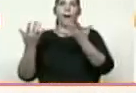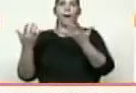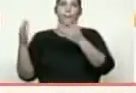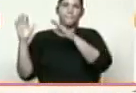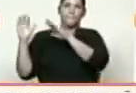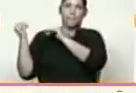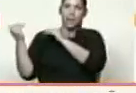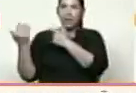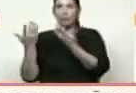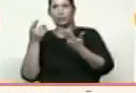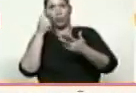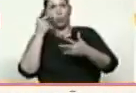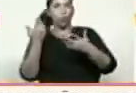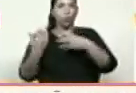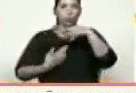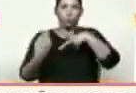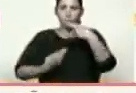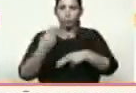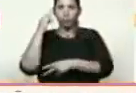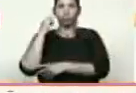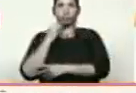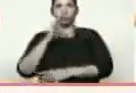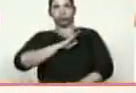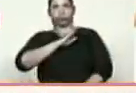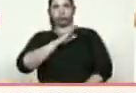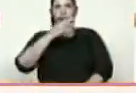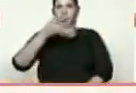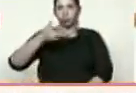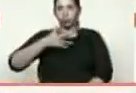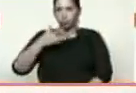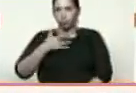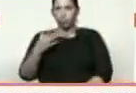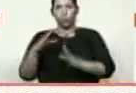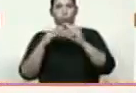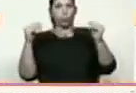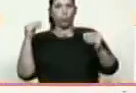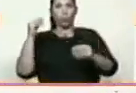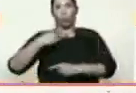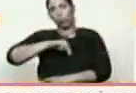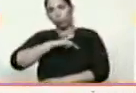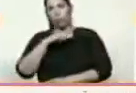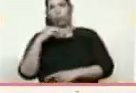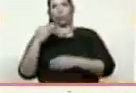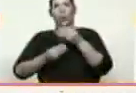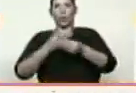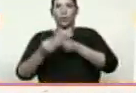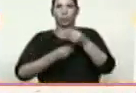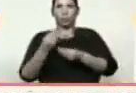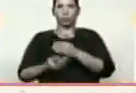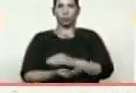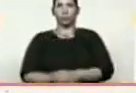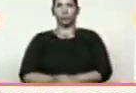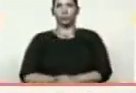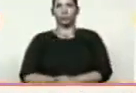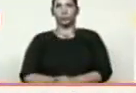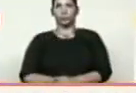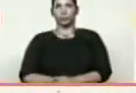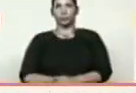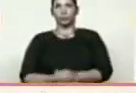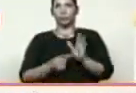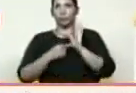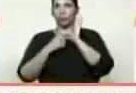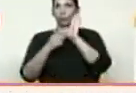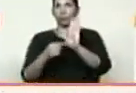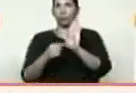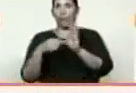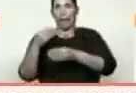revolucionarios. Y por supuesto, todo lo que hemos logrado como referencia es lo que hace que